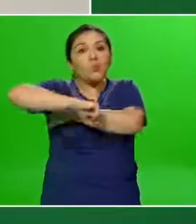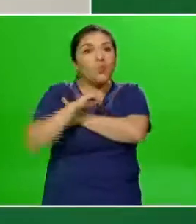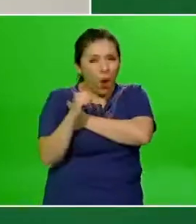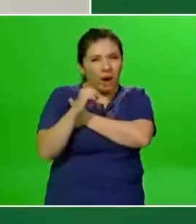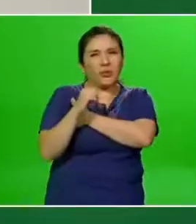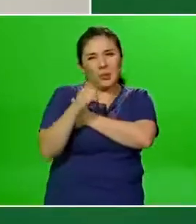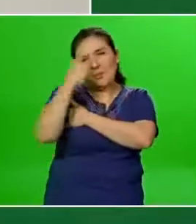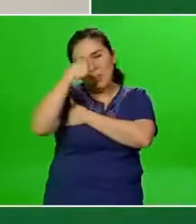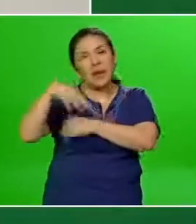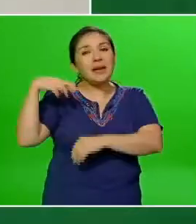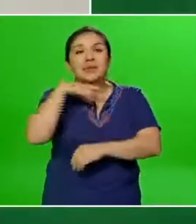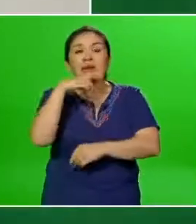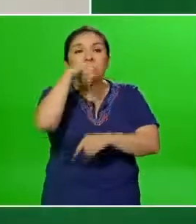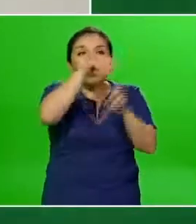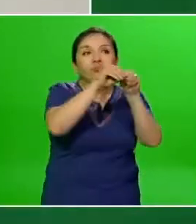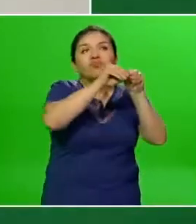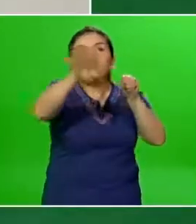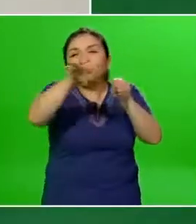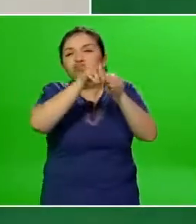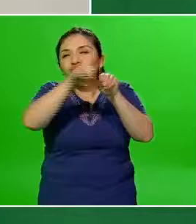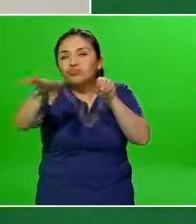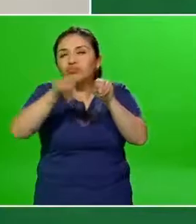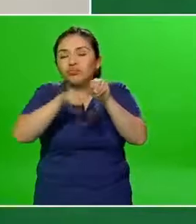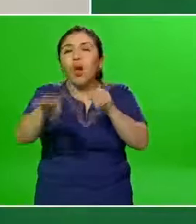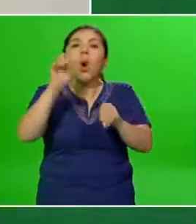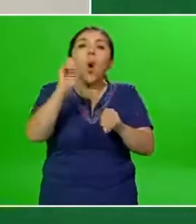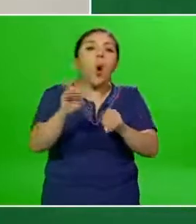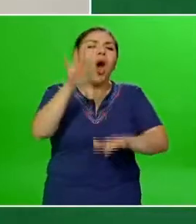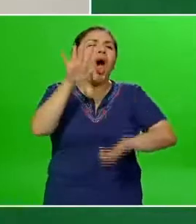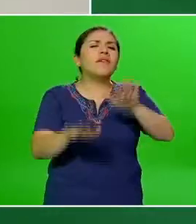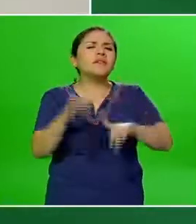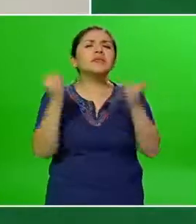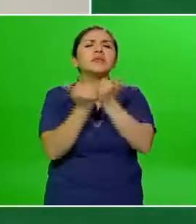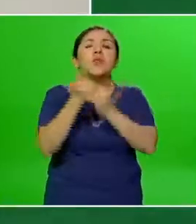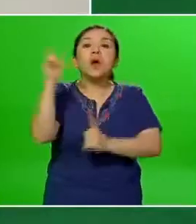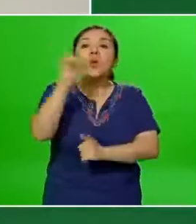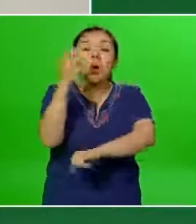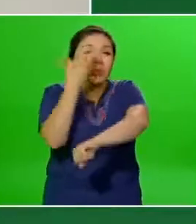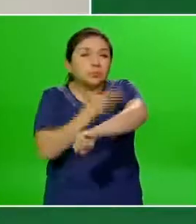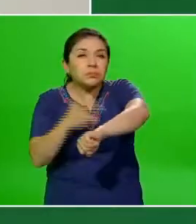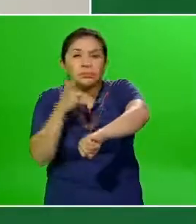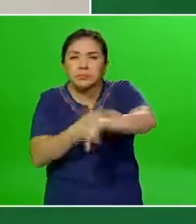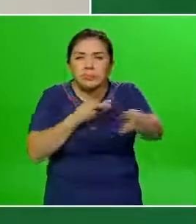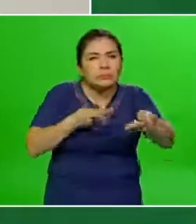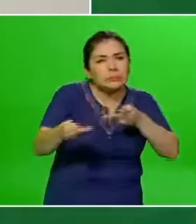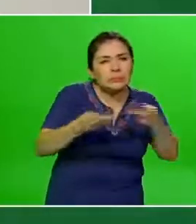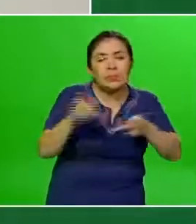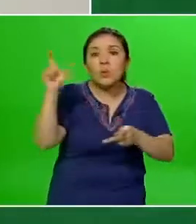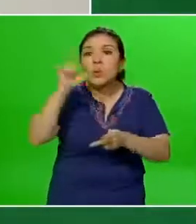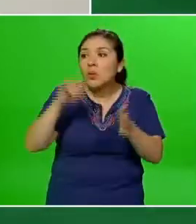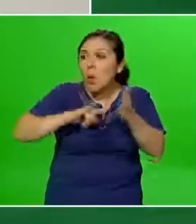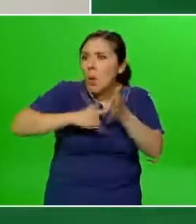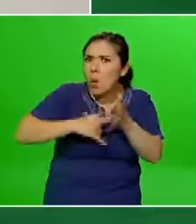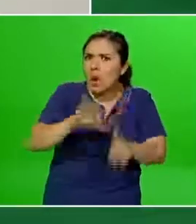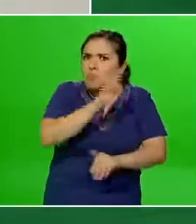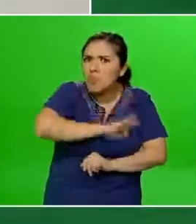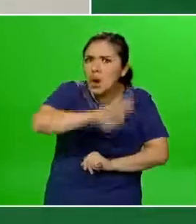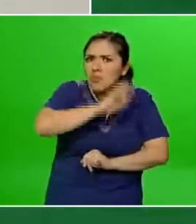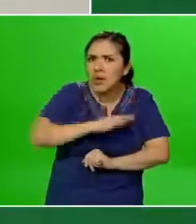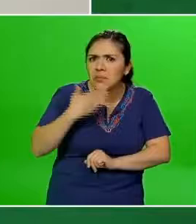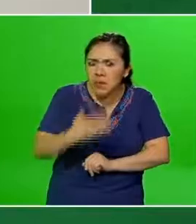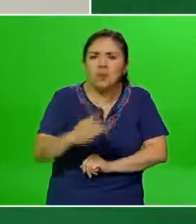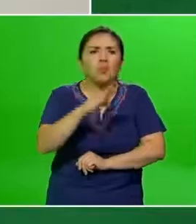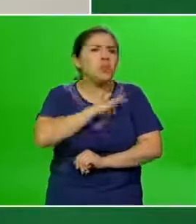almacenamiento para su inmediata distribución o en algunos casos cuando la logística y la hora así lo permite, el